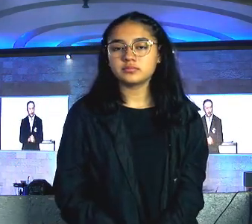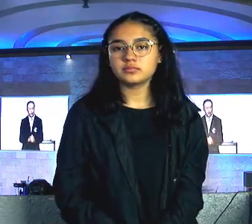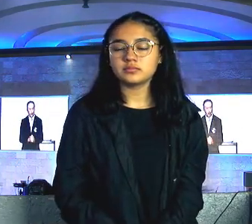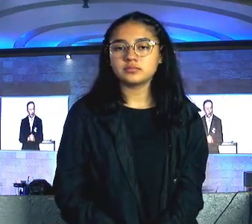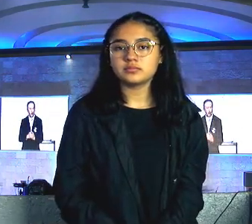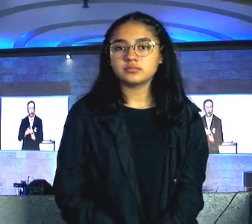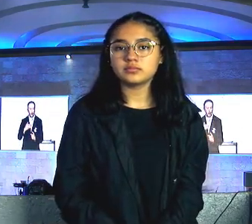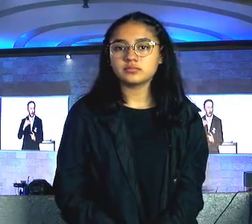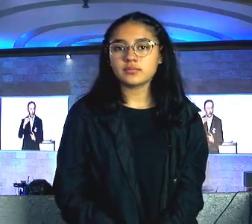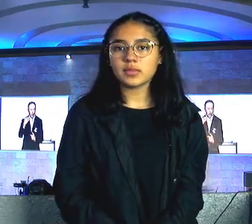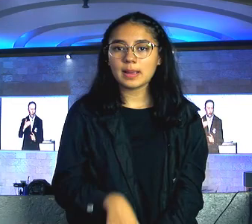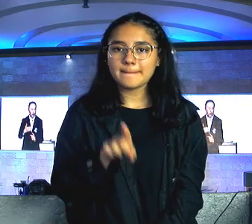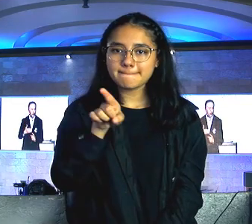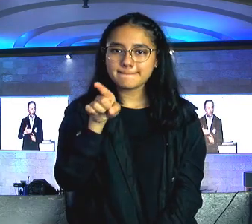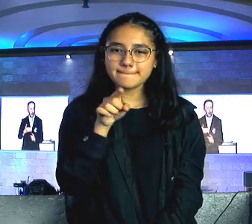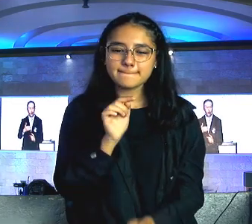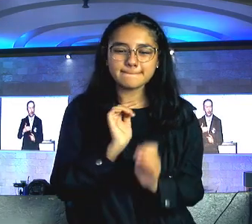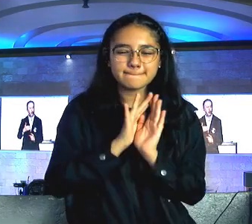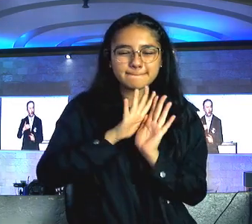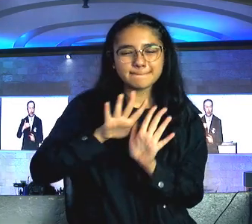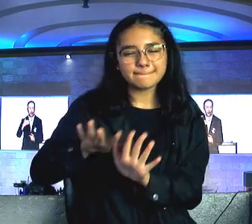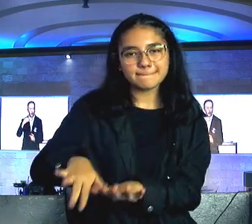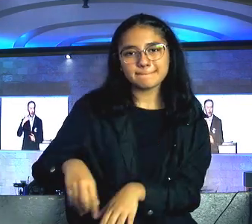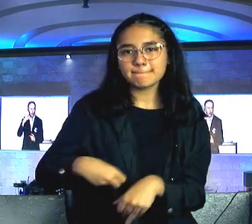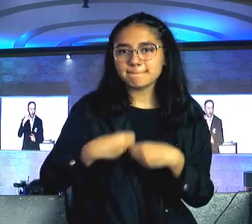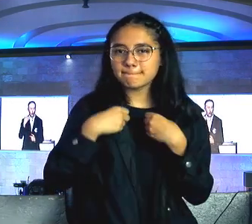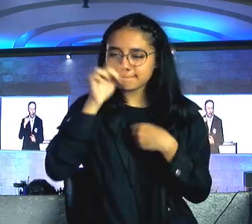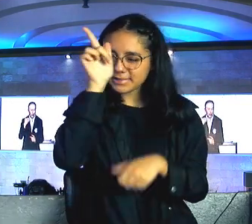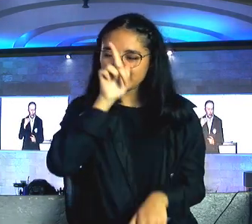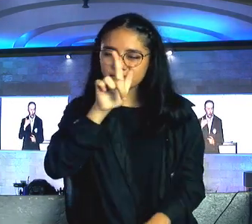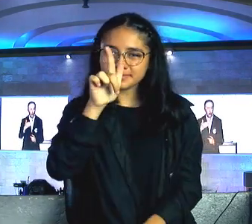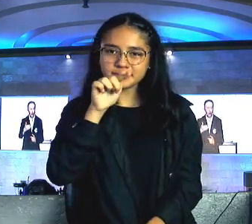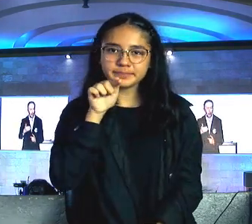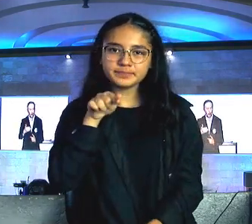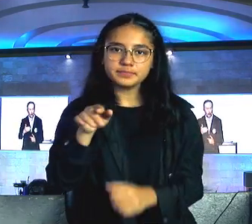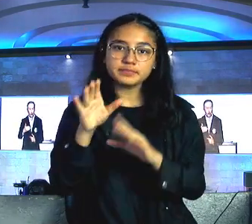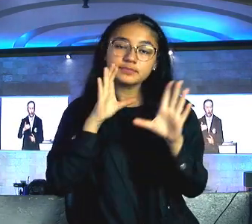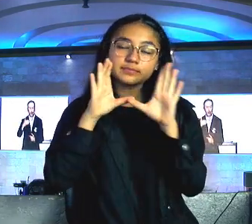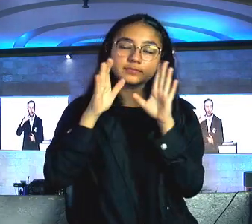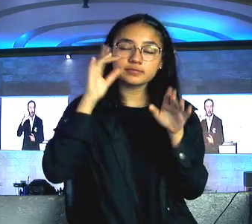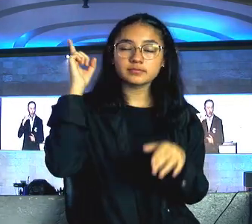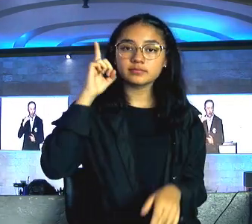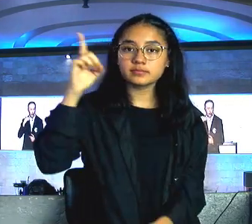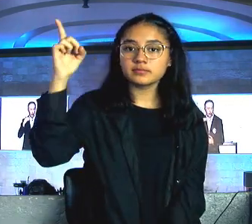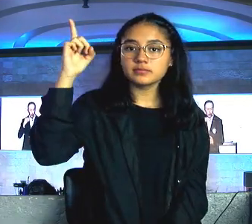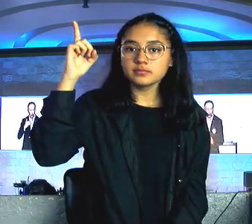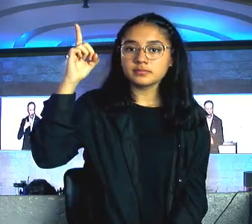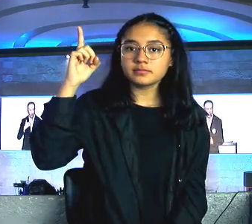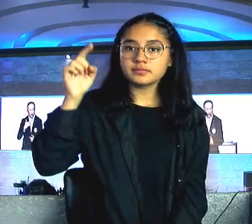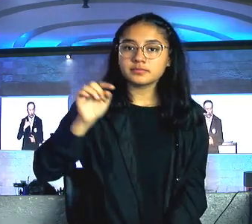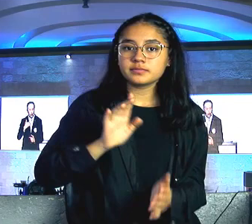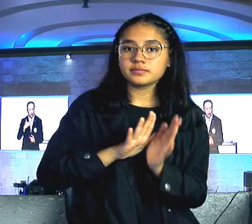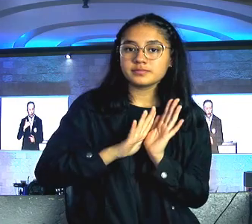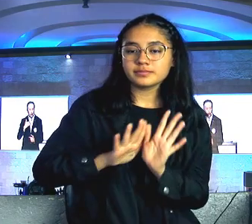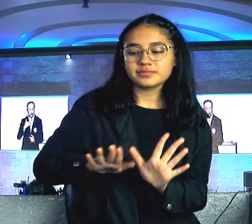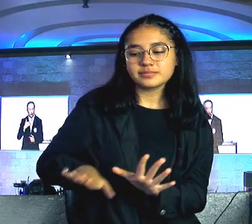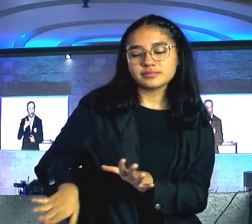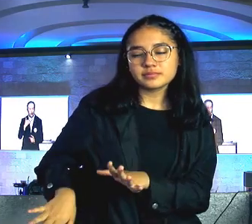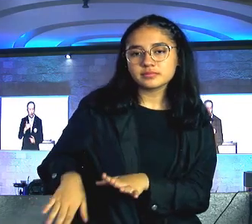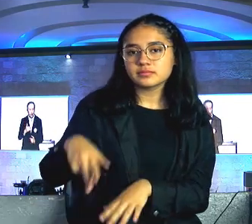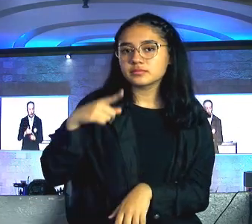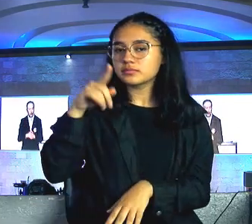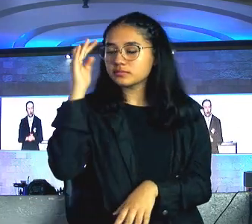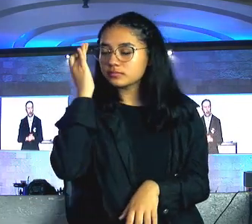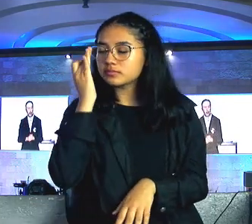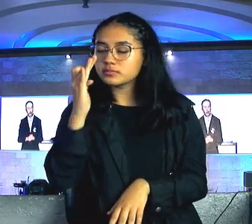A lo mejor tú has descuidado tu vida espiritual, has descuidado tu comunicación con Él, has descuidado tus